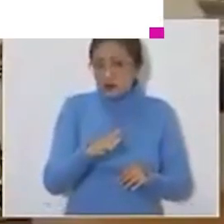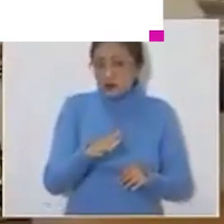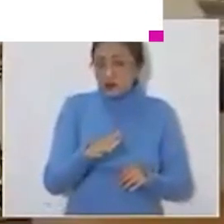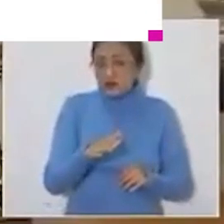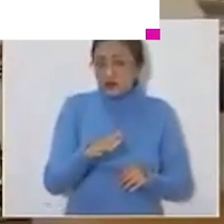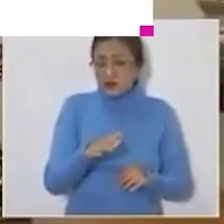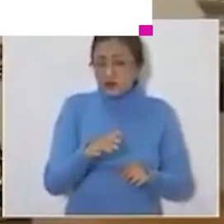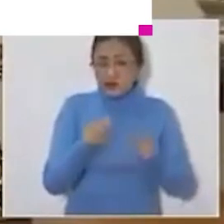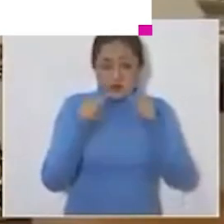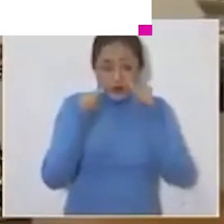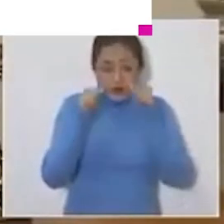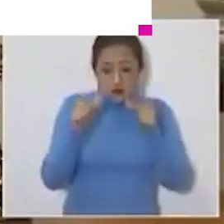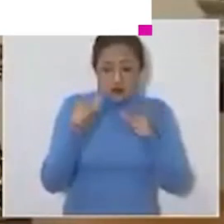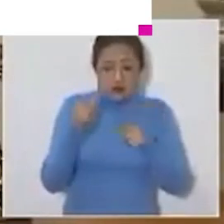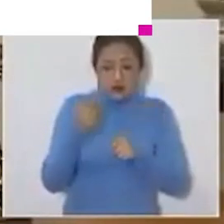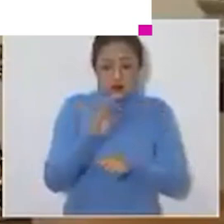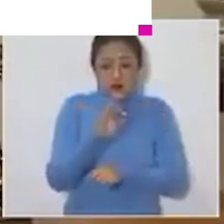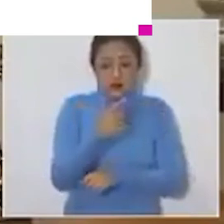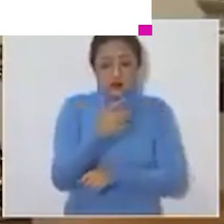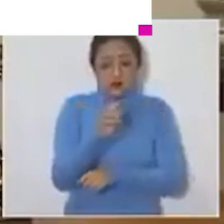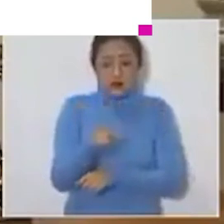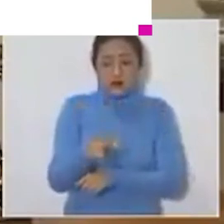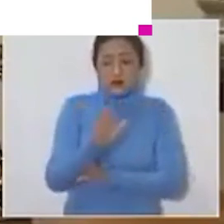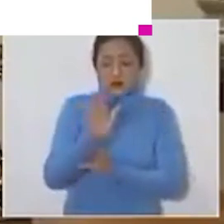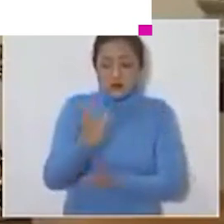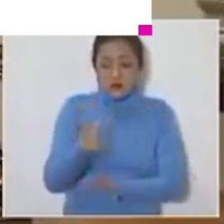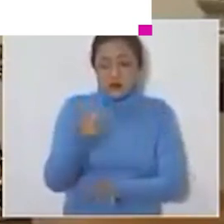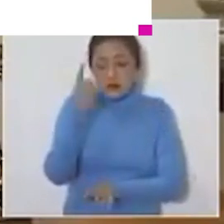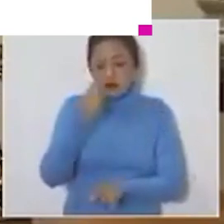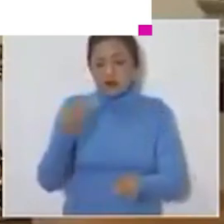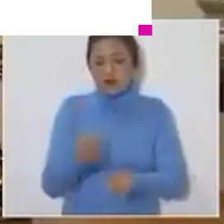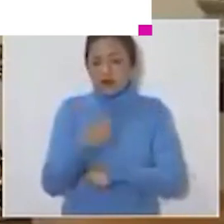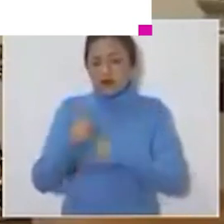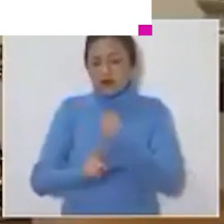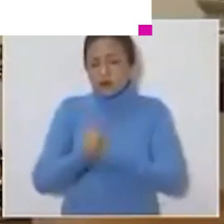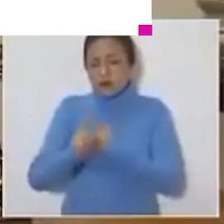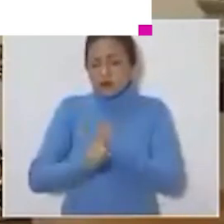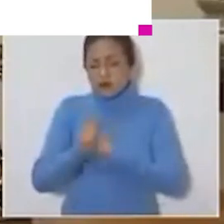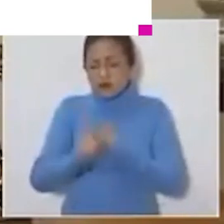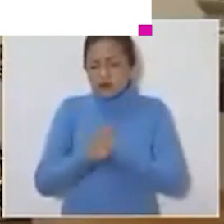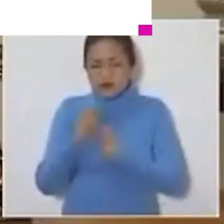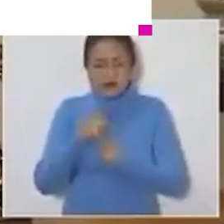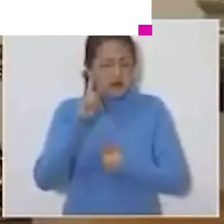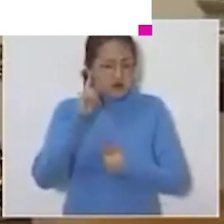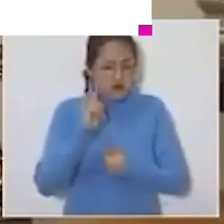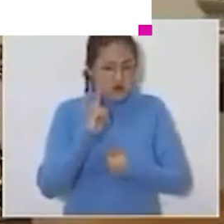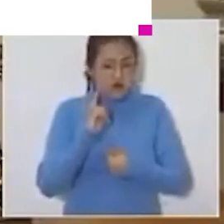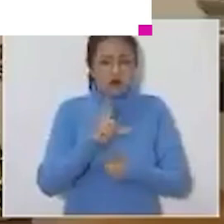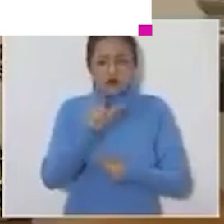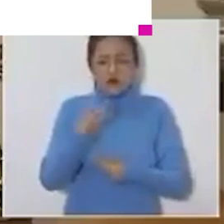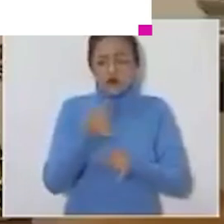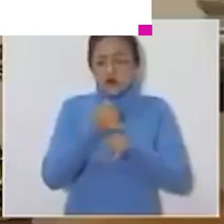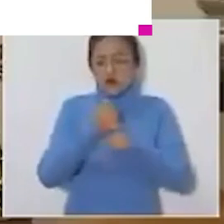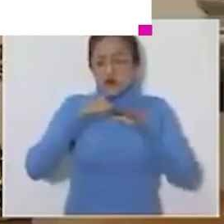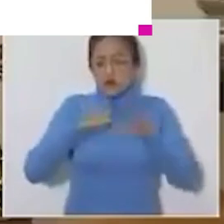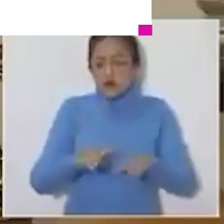la Fiscalía General del Estado el esclarecimiento del atentado en contra de la exdelegada de Gobernación en el municipio de